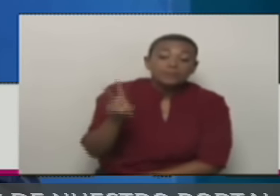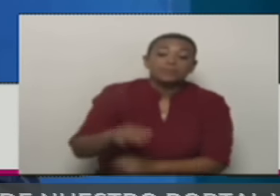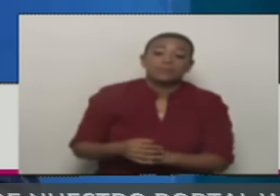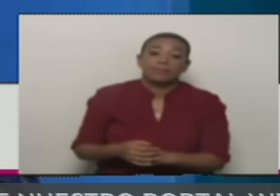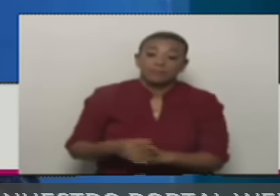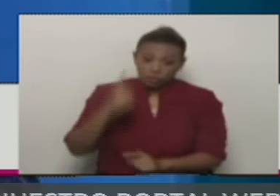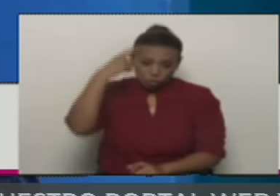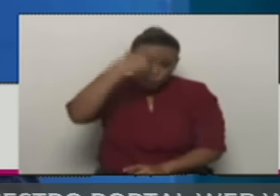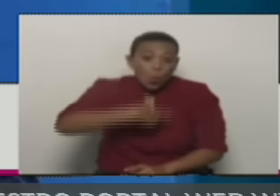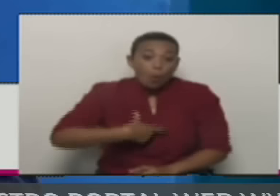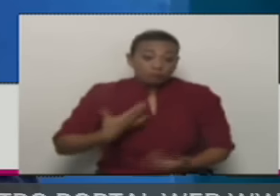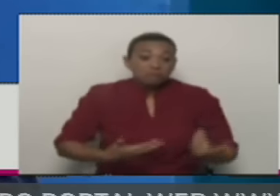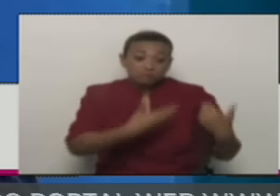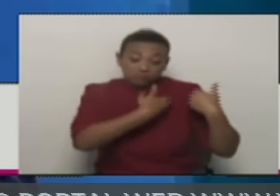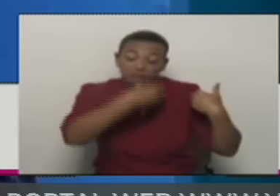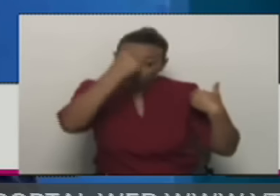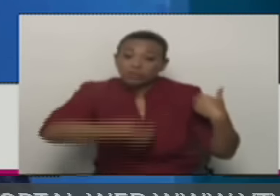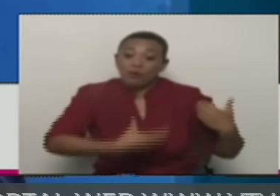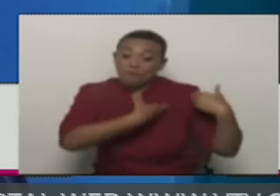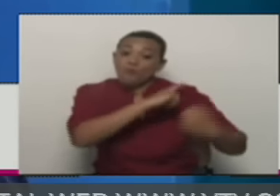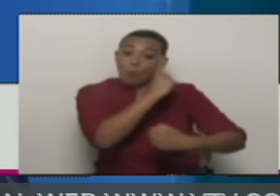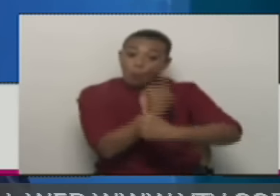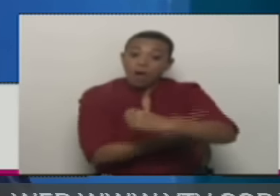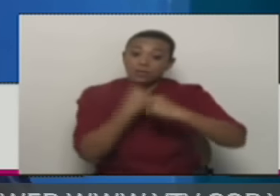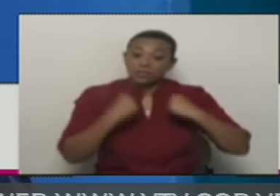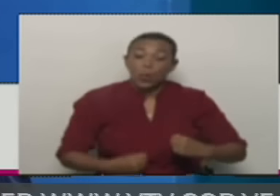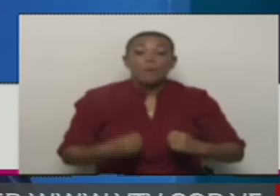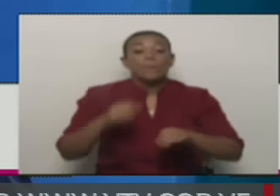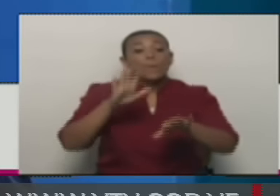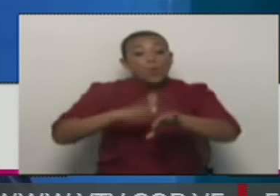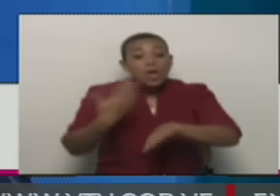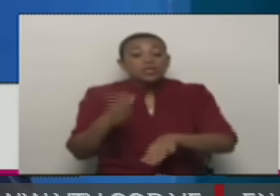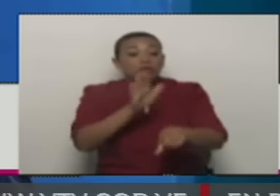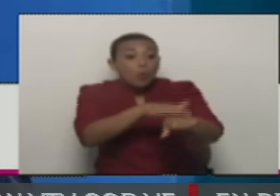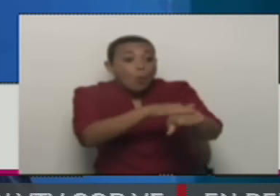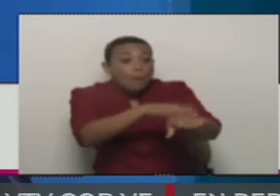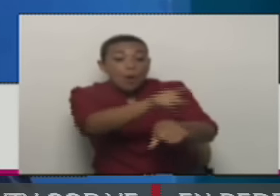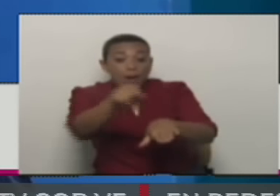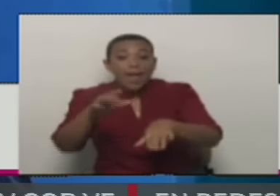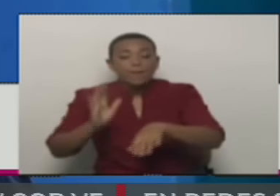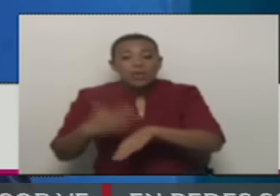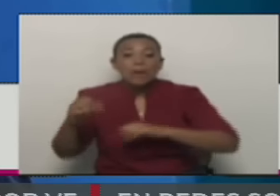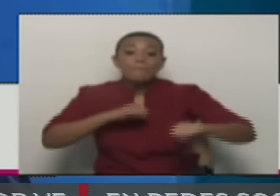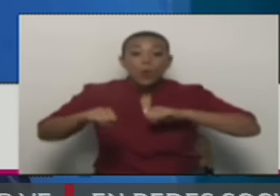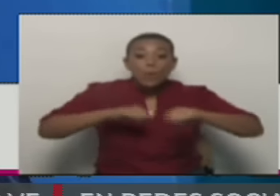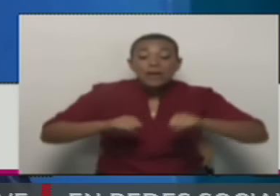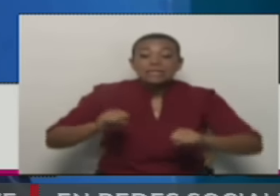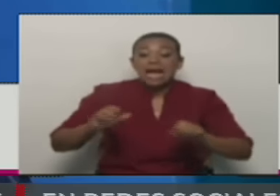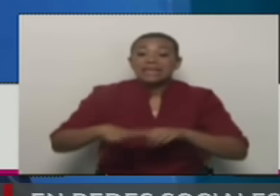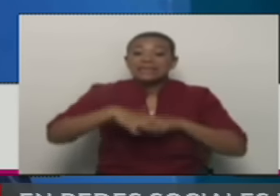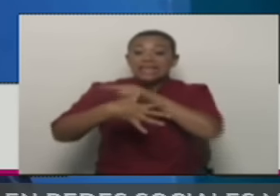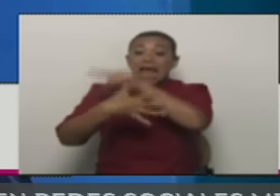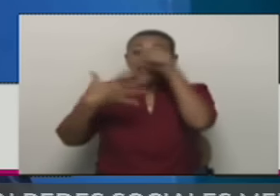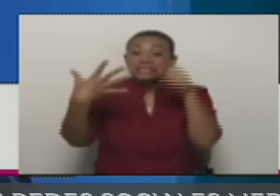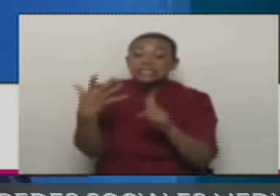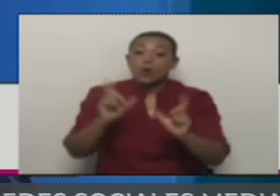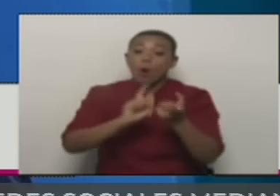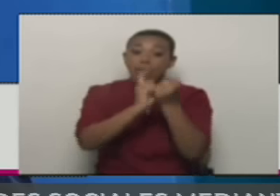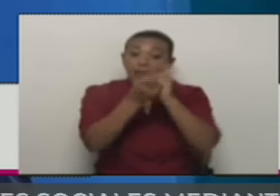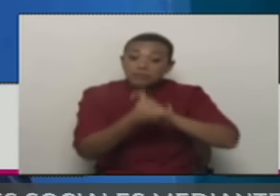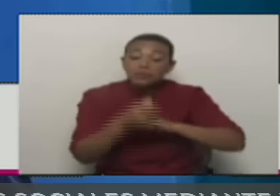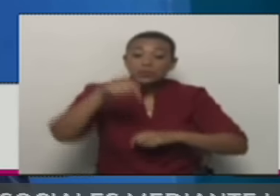Y vaya que la asumimos con fuerza. Por eso yo convoqué a el movimiento de las 5 generaciones, para